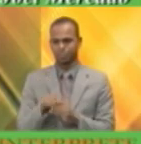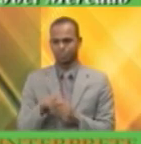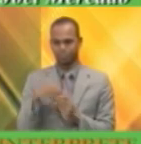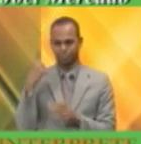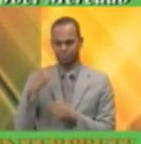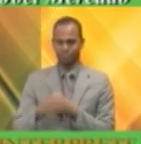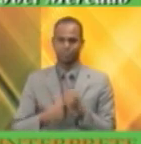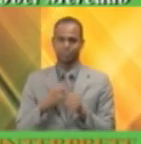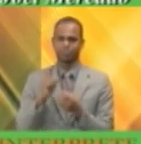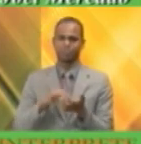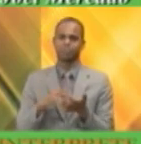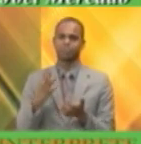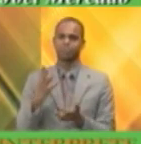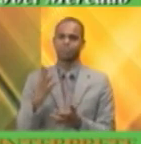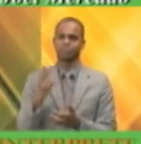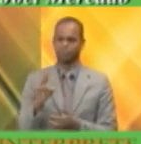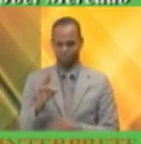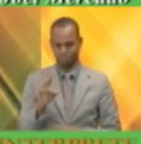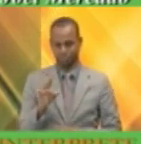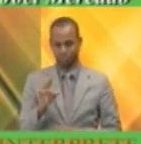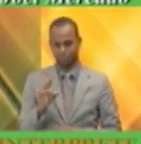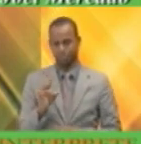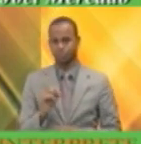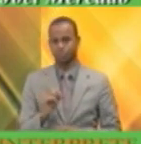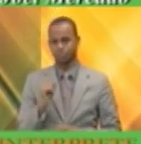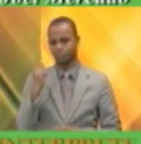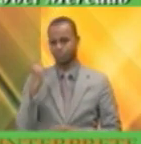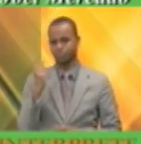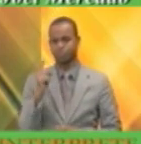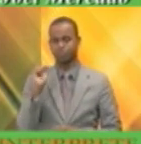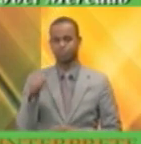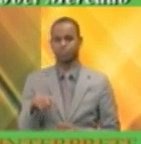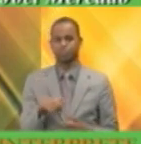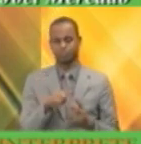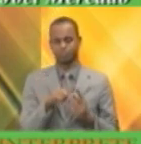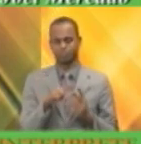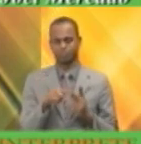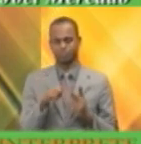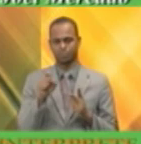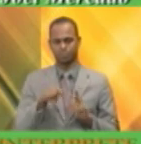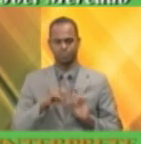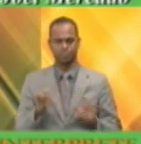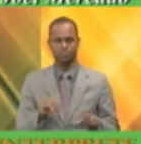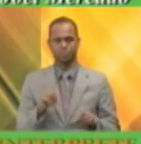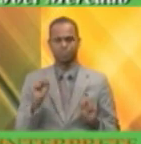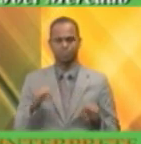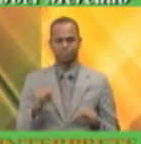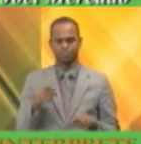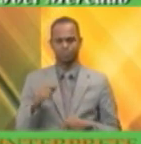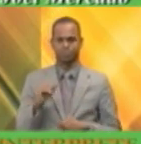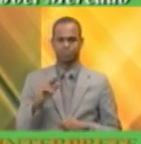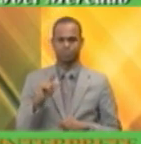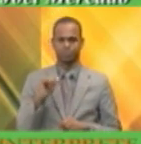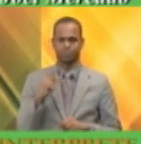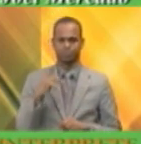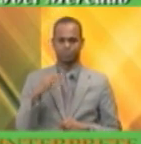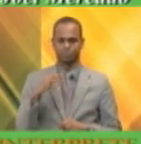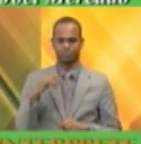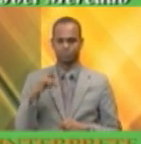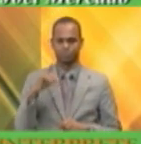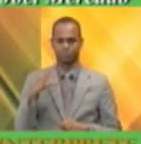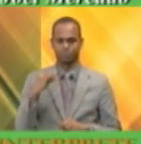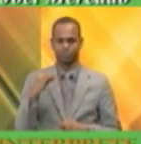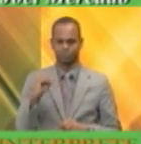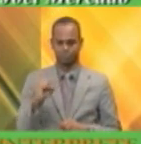próximo año 2017. Pero tenemos todavía dos compromisos. Ya este de los paralímpicos a los Juegos